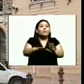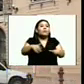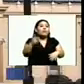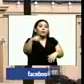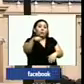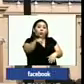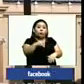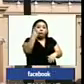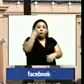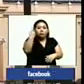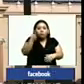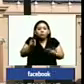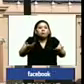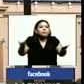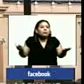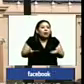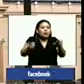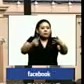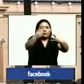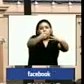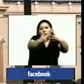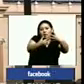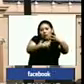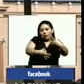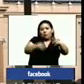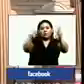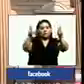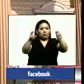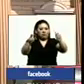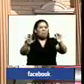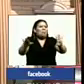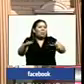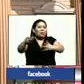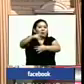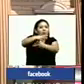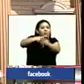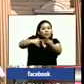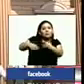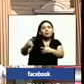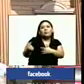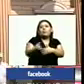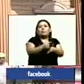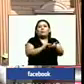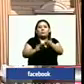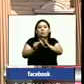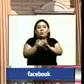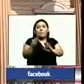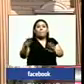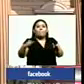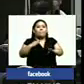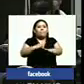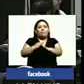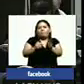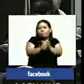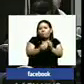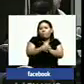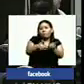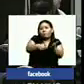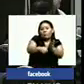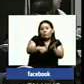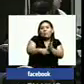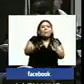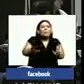eso Ahora buscan Crear una ley Marco Para la convivencia Ciudadana Y contravenciones Administrativas Con el